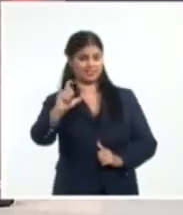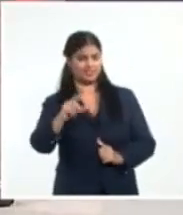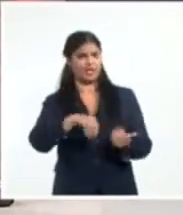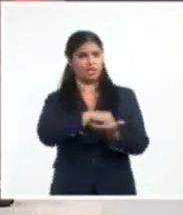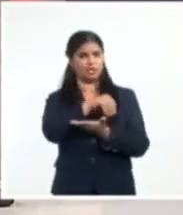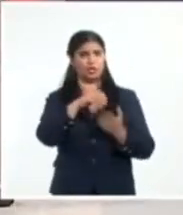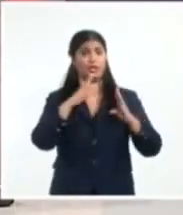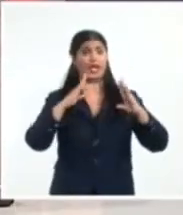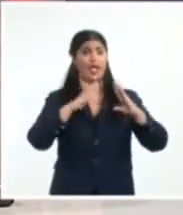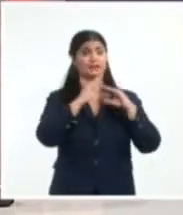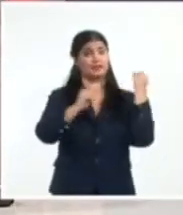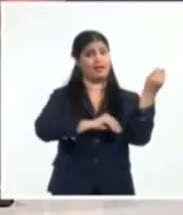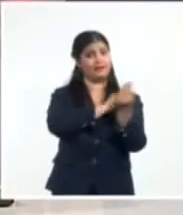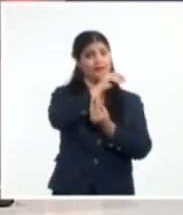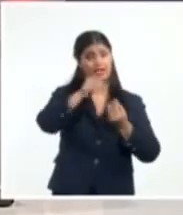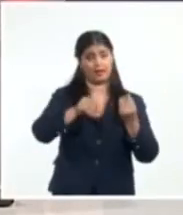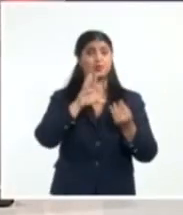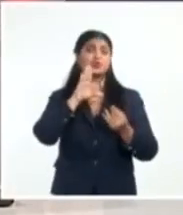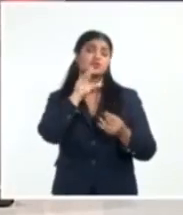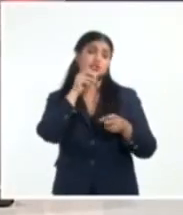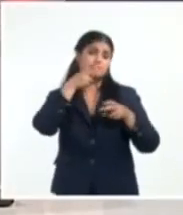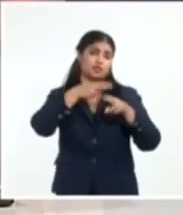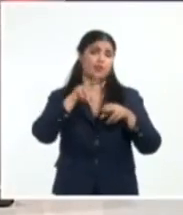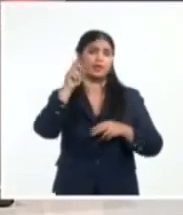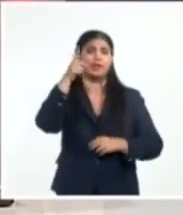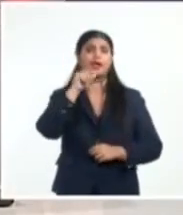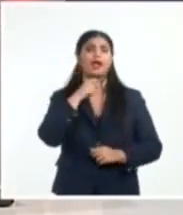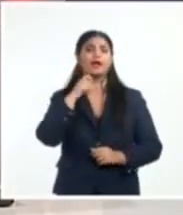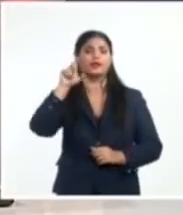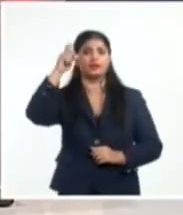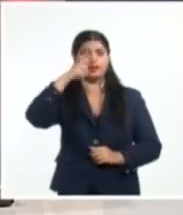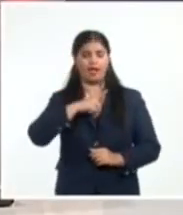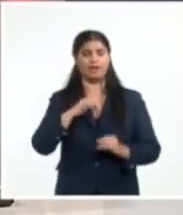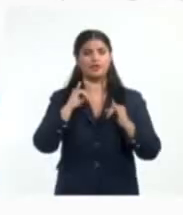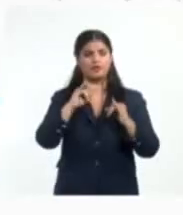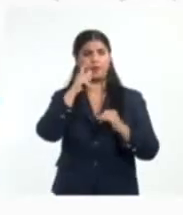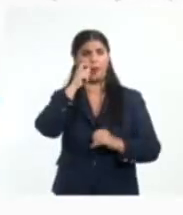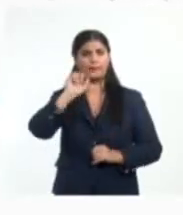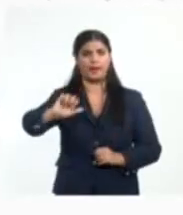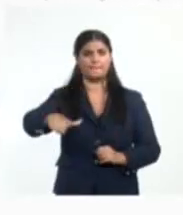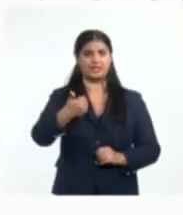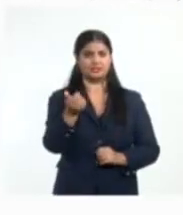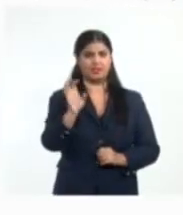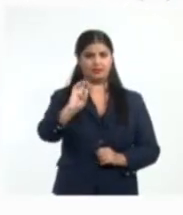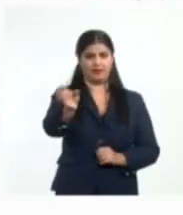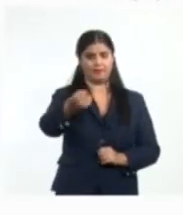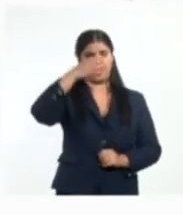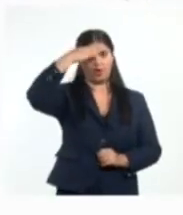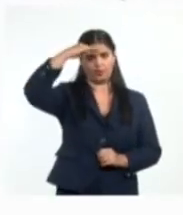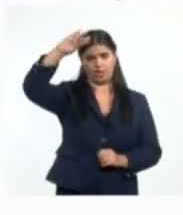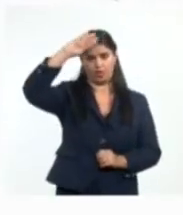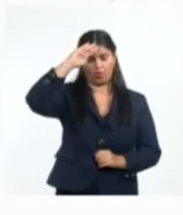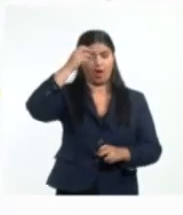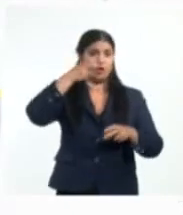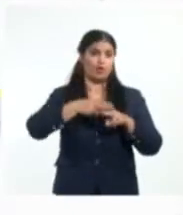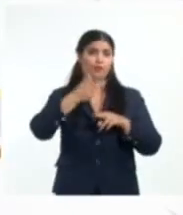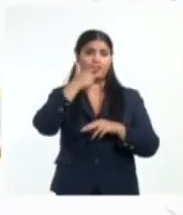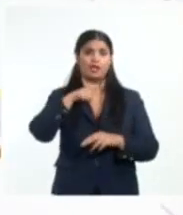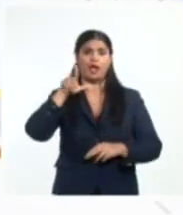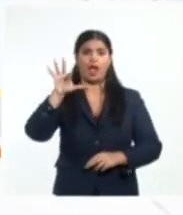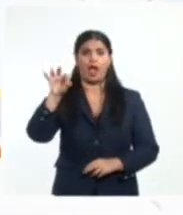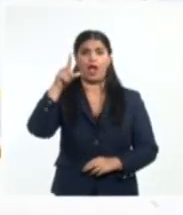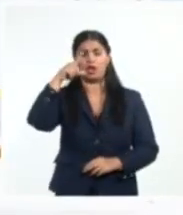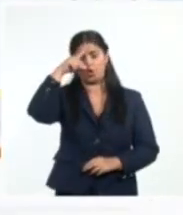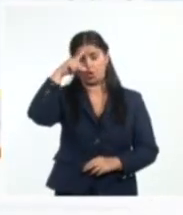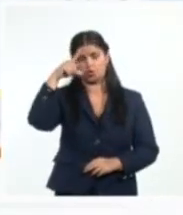cambio Cadeca, según comunicó Joaquín Alonso Vázquez, presidente de la institución bancaria. Alonso Vázquez informó que antes de finalizar el mes de